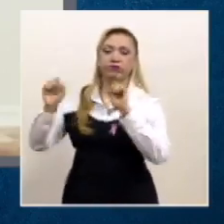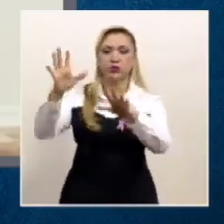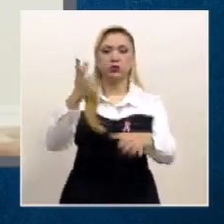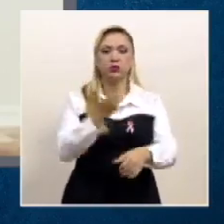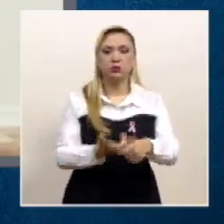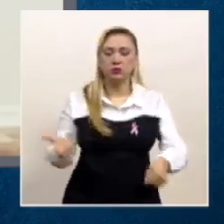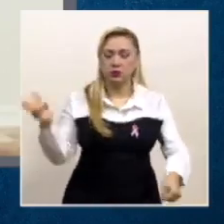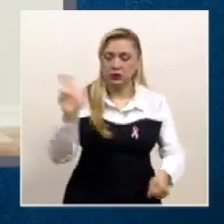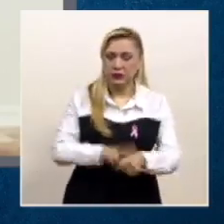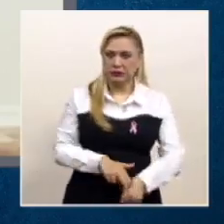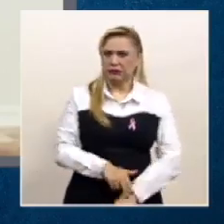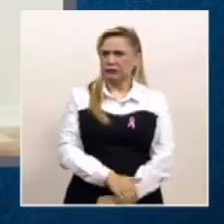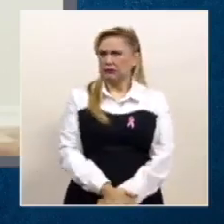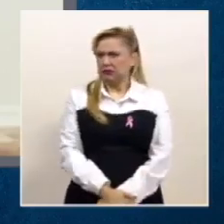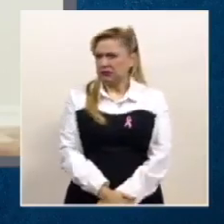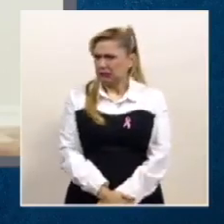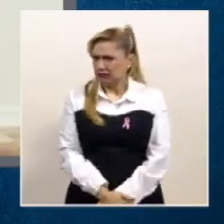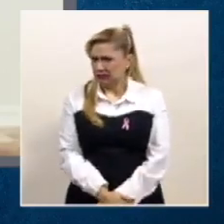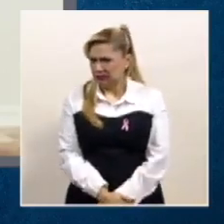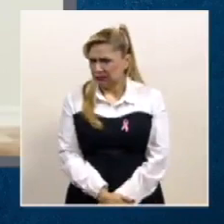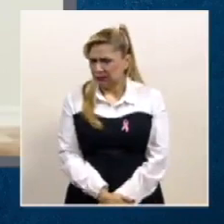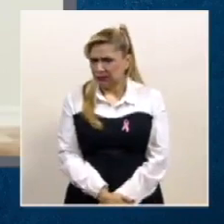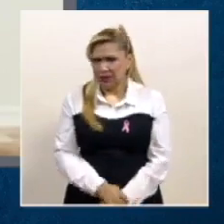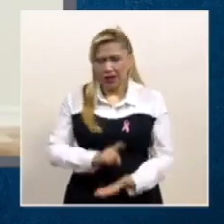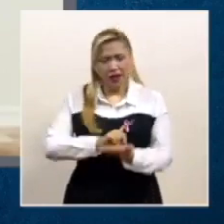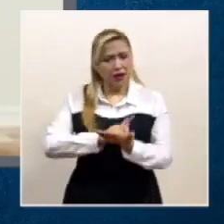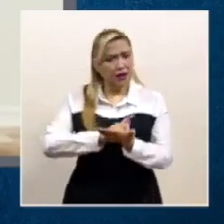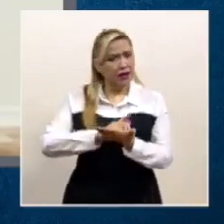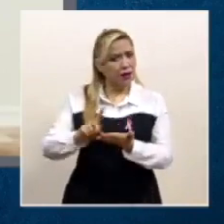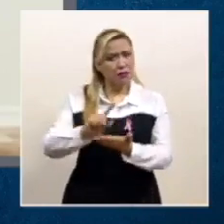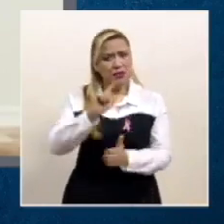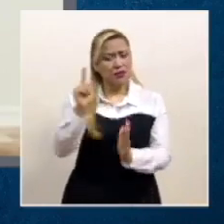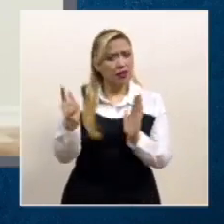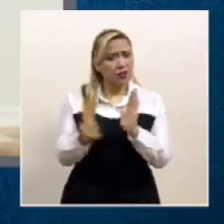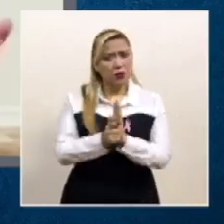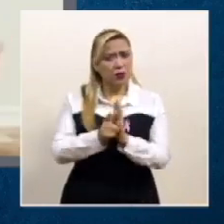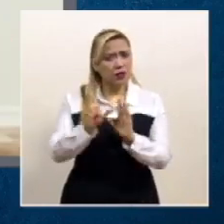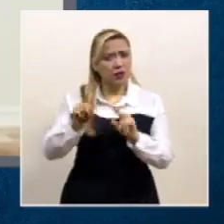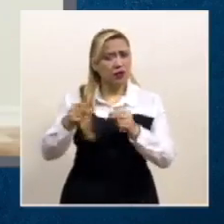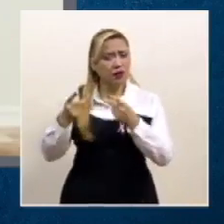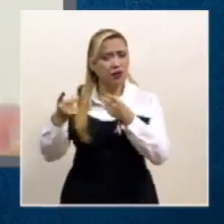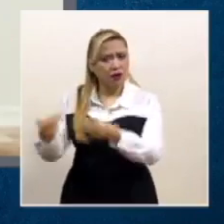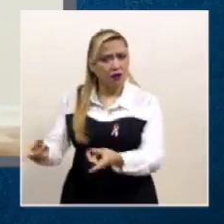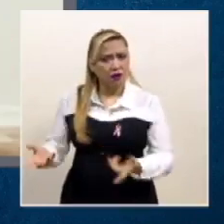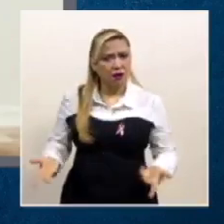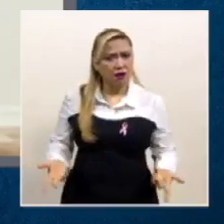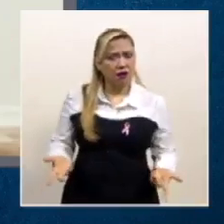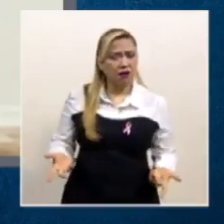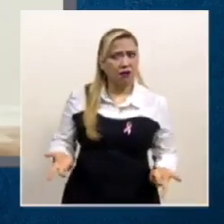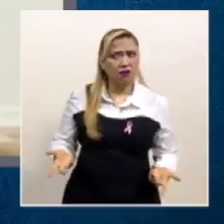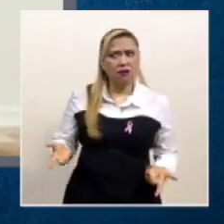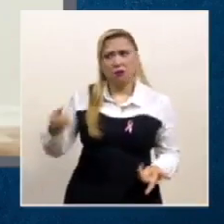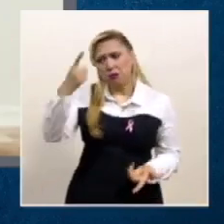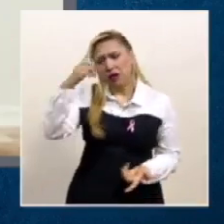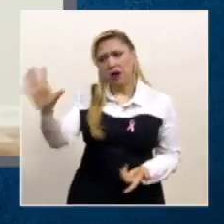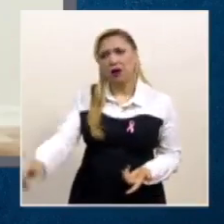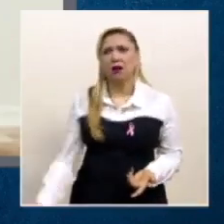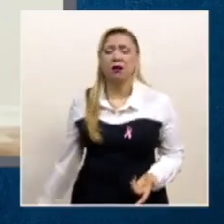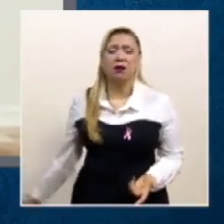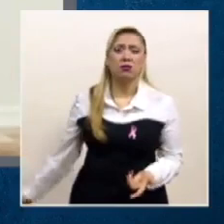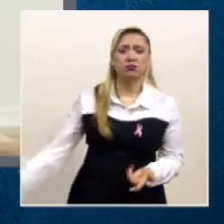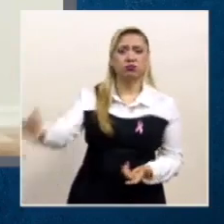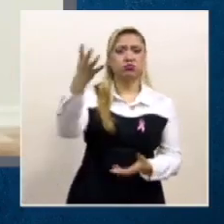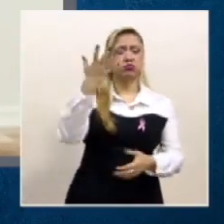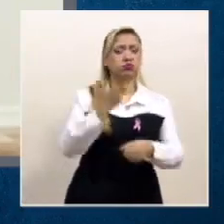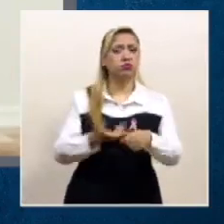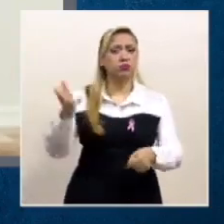que capacidad jurídica se refleja muchas veces con internar forzadamente y sin